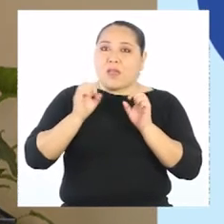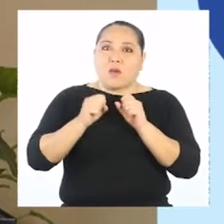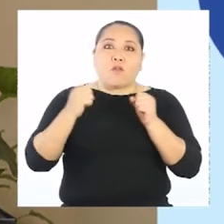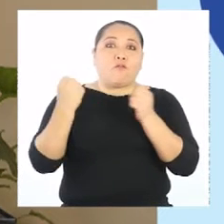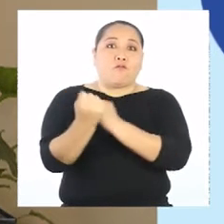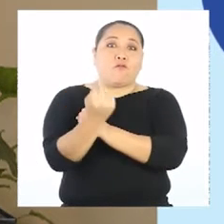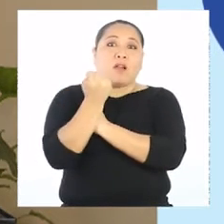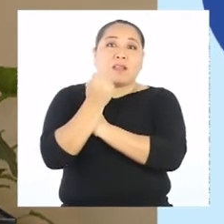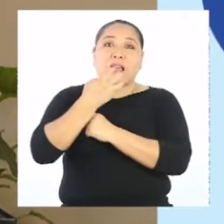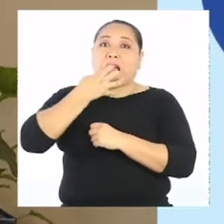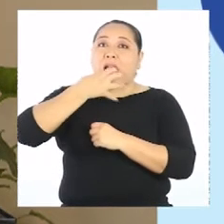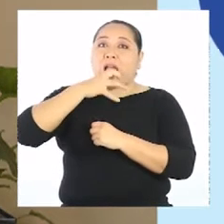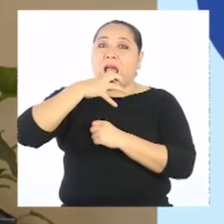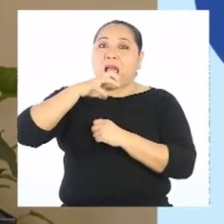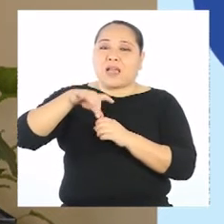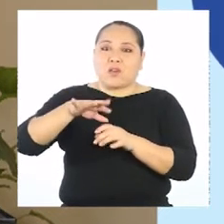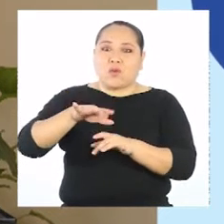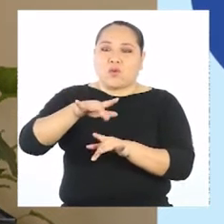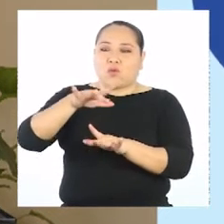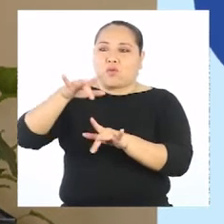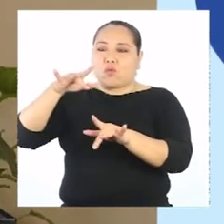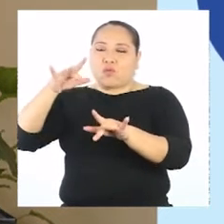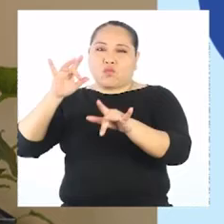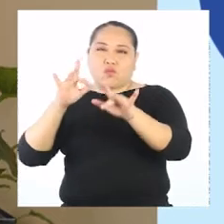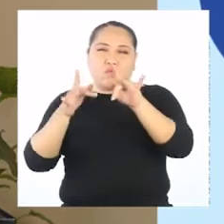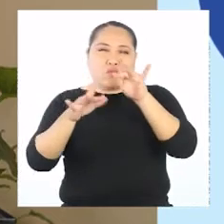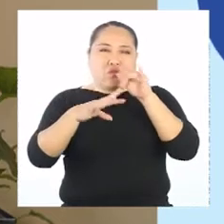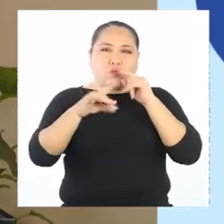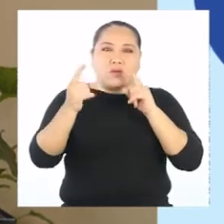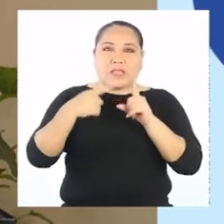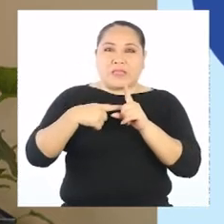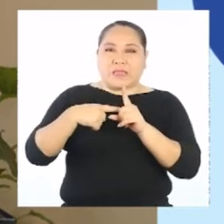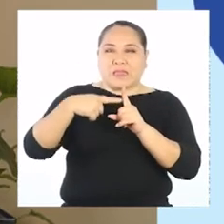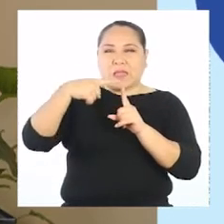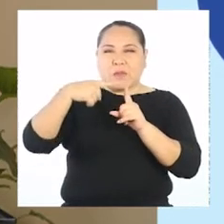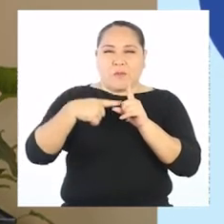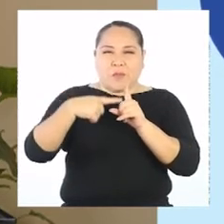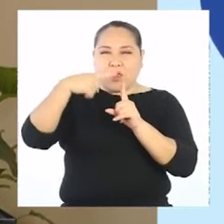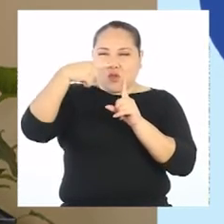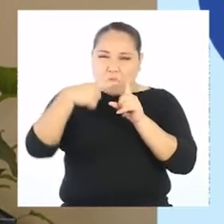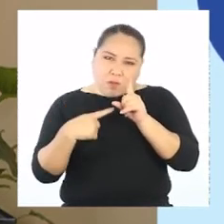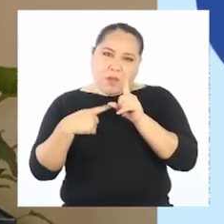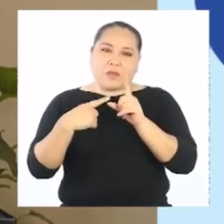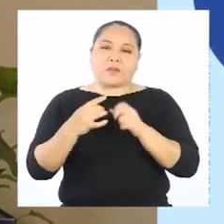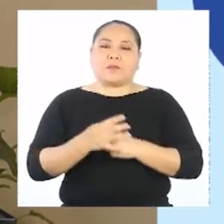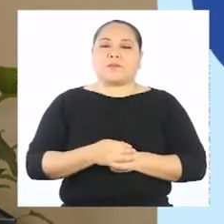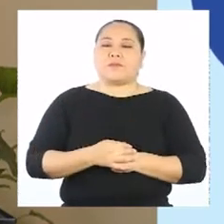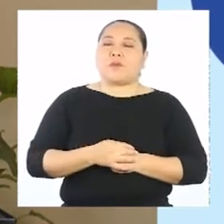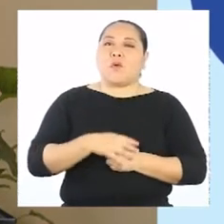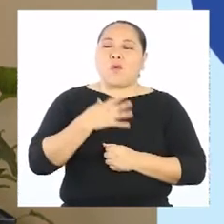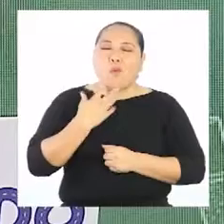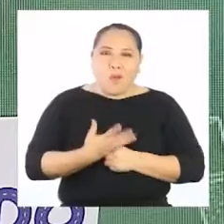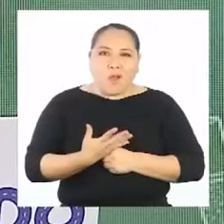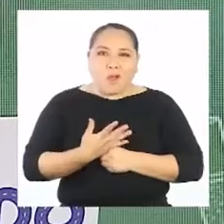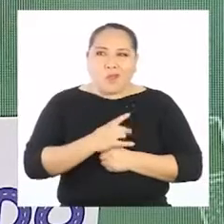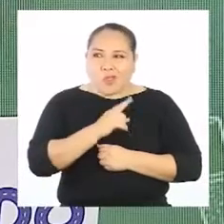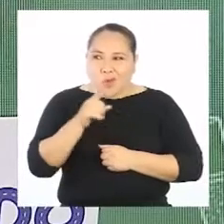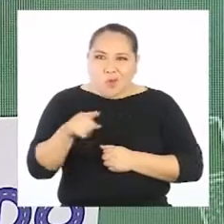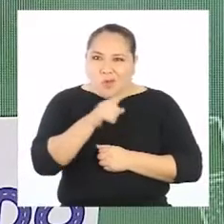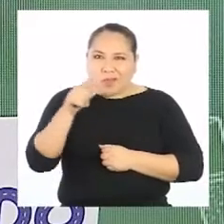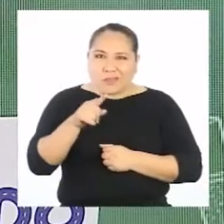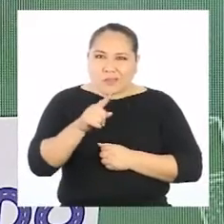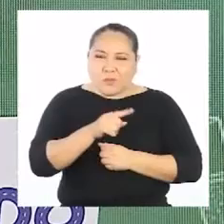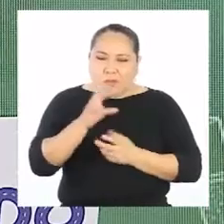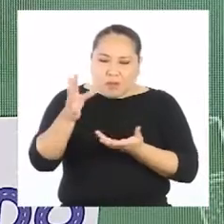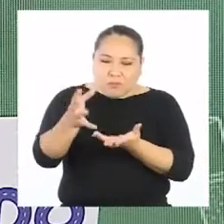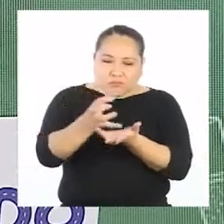de energía en forma de calor o luz en el ambiente, a temperaturas relativamente bajas. ¡Guau!